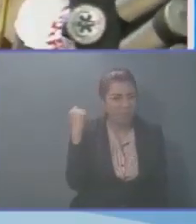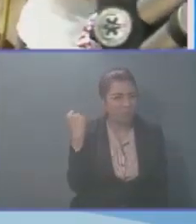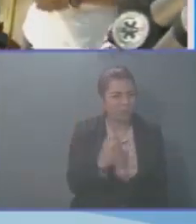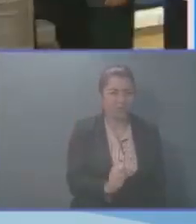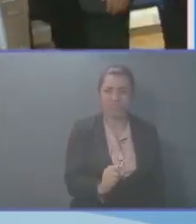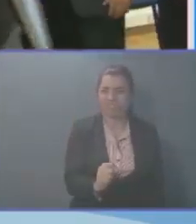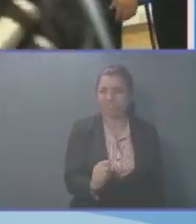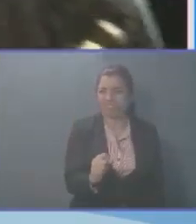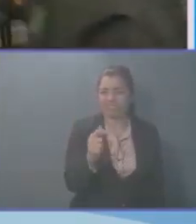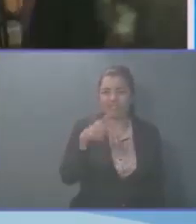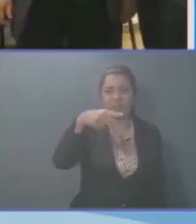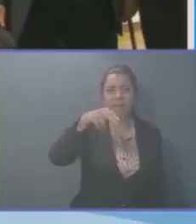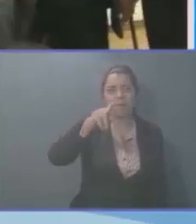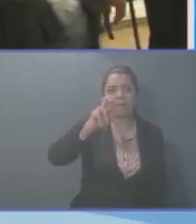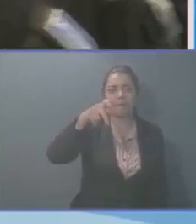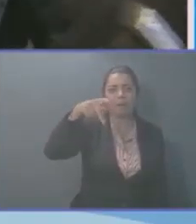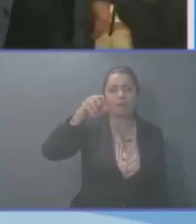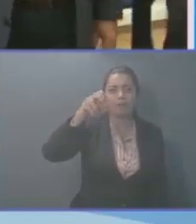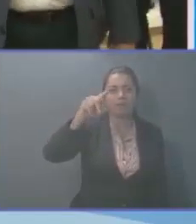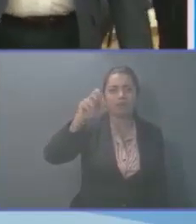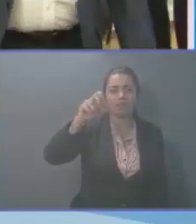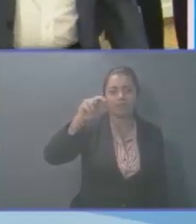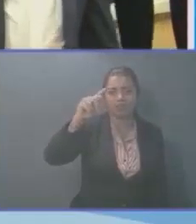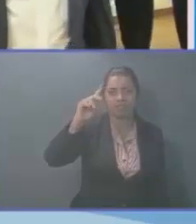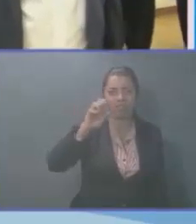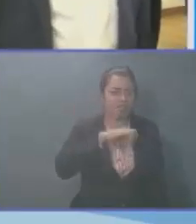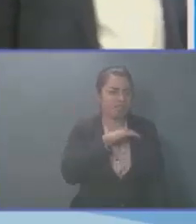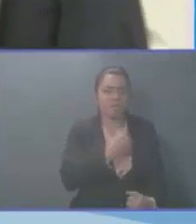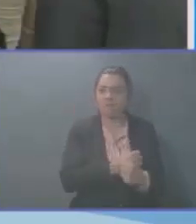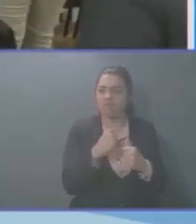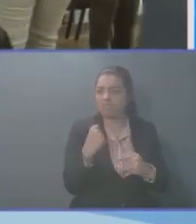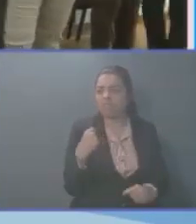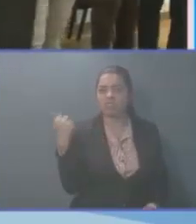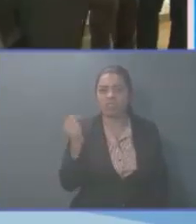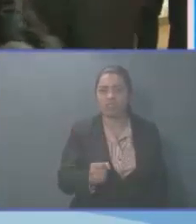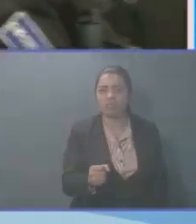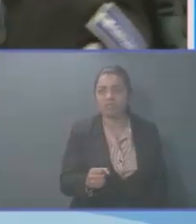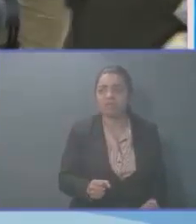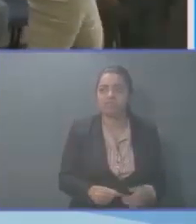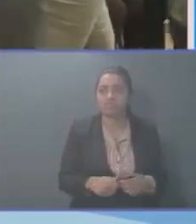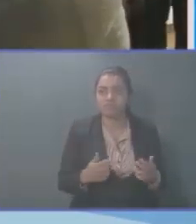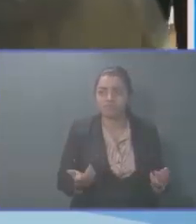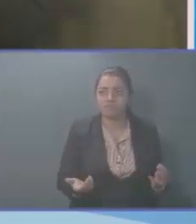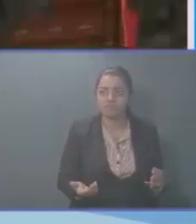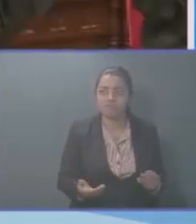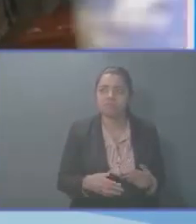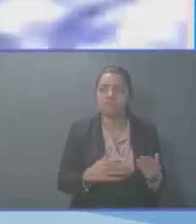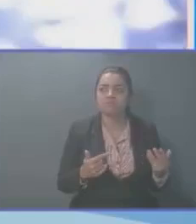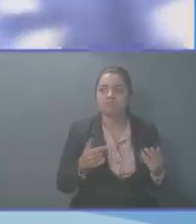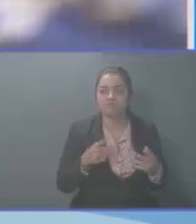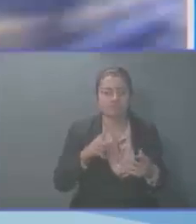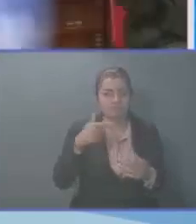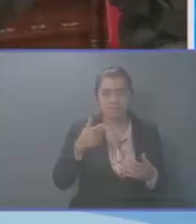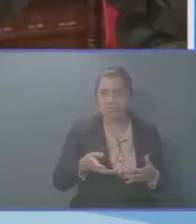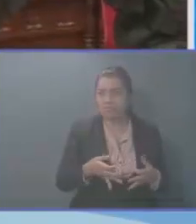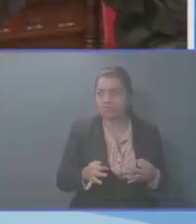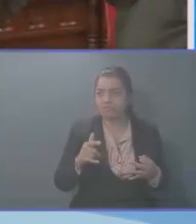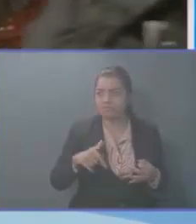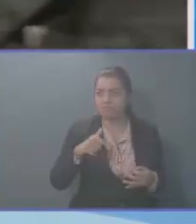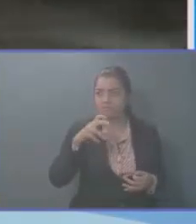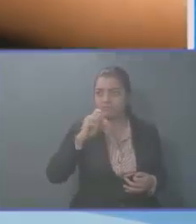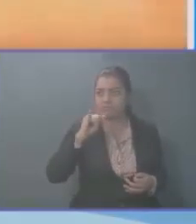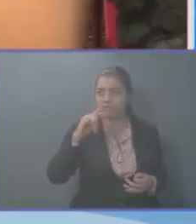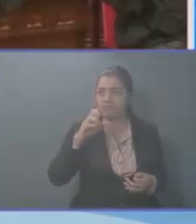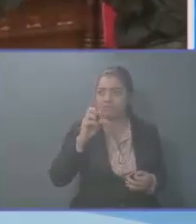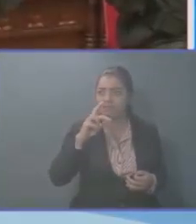que no es propia de un mandatario que debe buscar gobernar de otra forma en pleno siglo